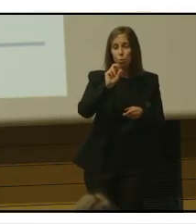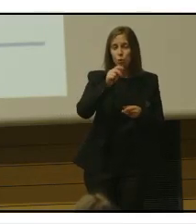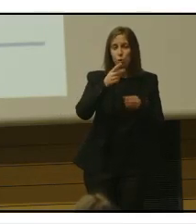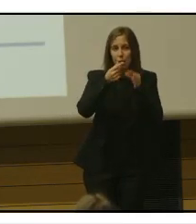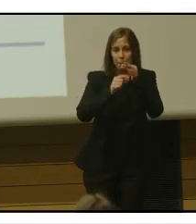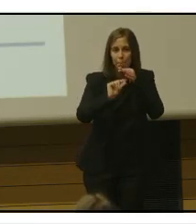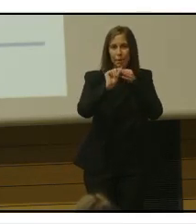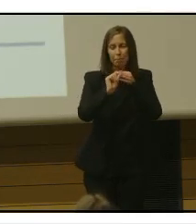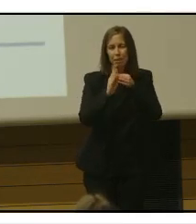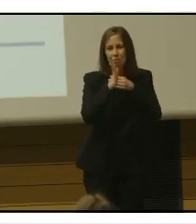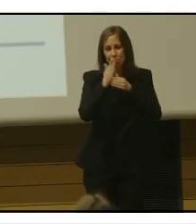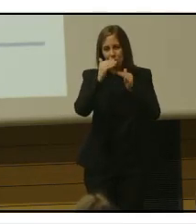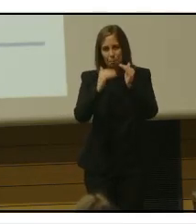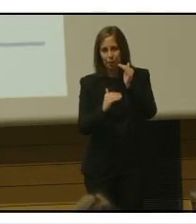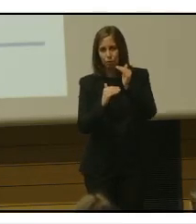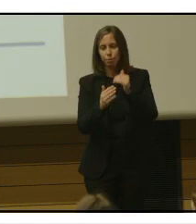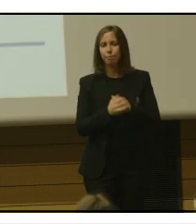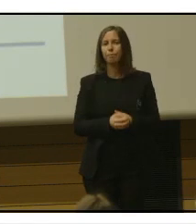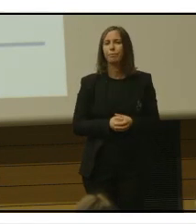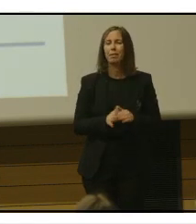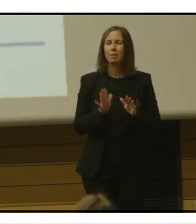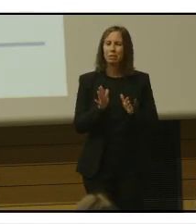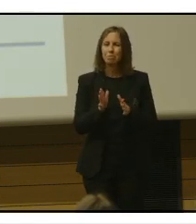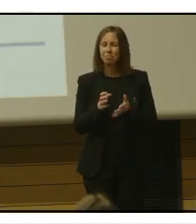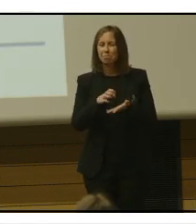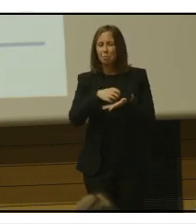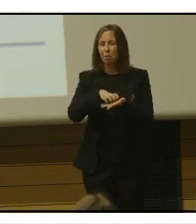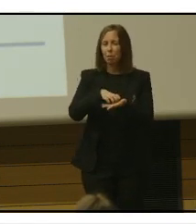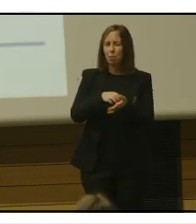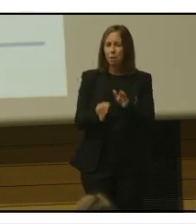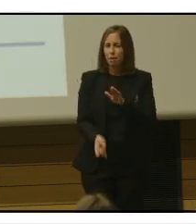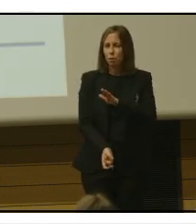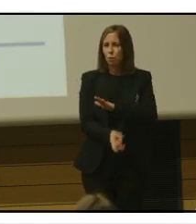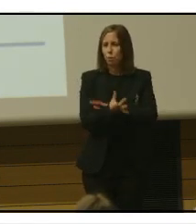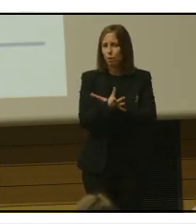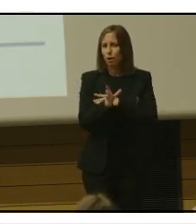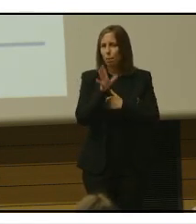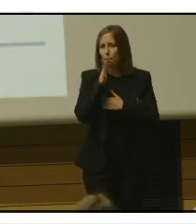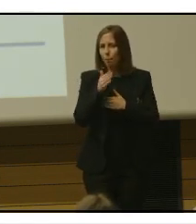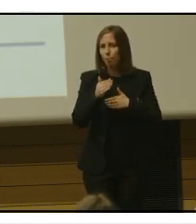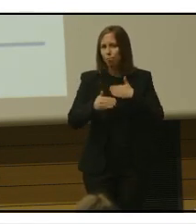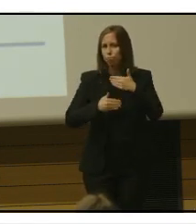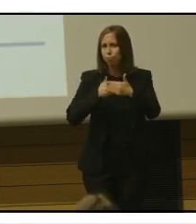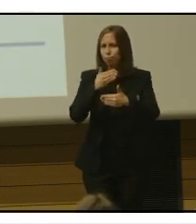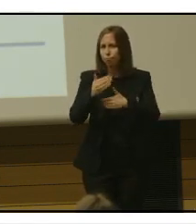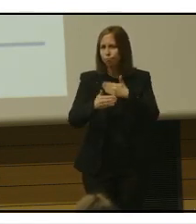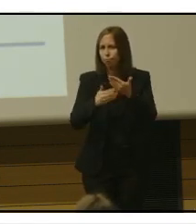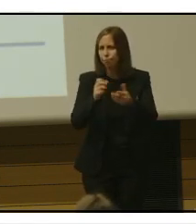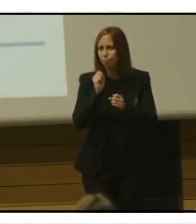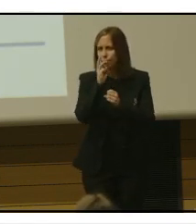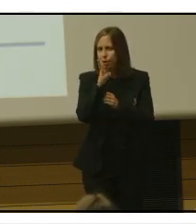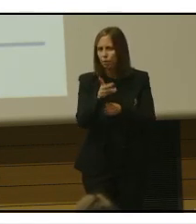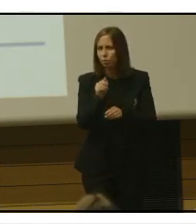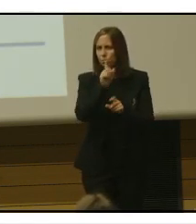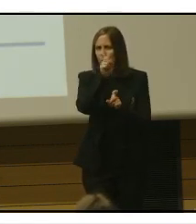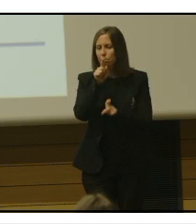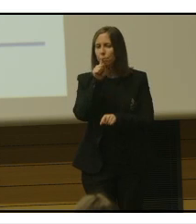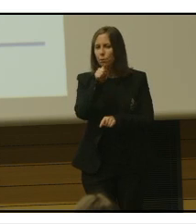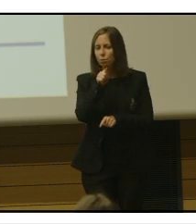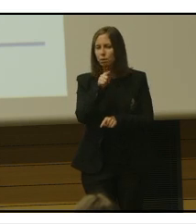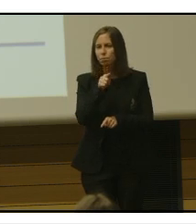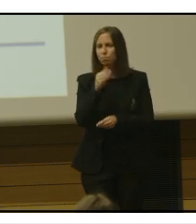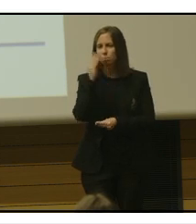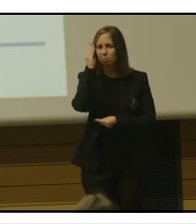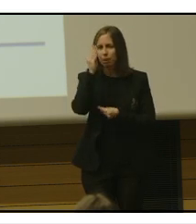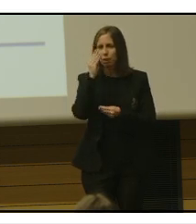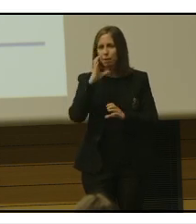con el escepticismo, incluso el escepticismo de estos 2 últimos autores, que años después, cuando se les preguntó si ellos creían en